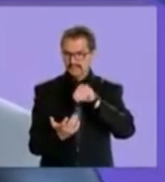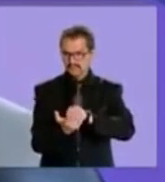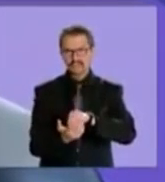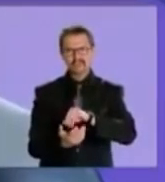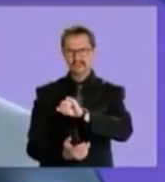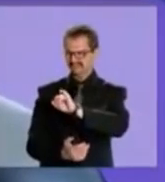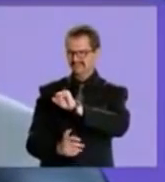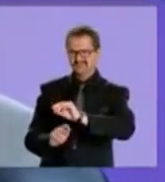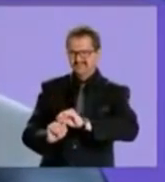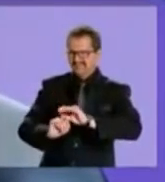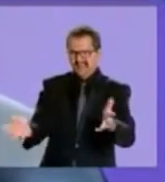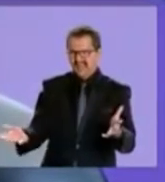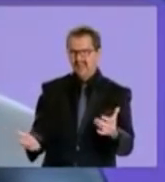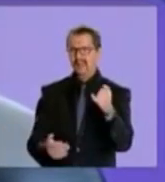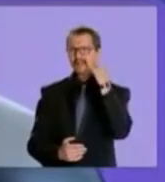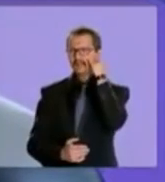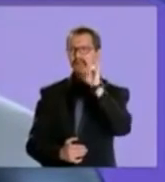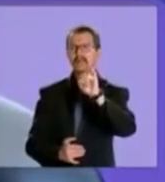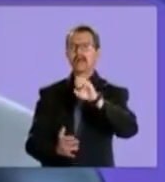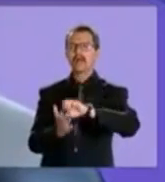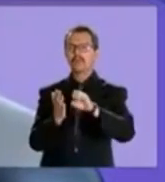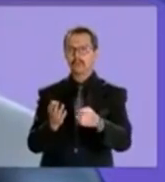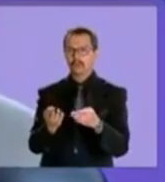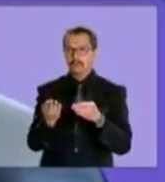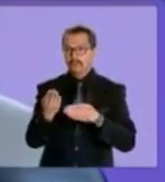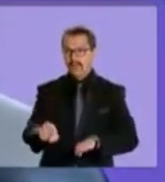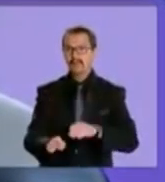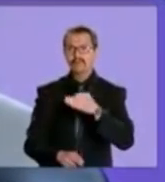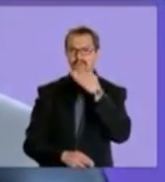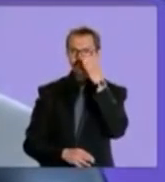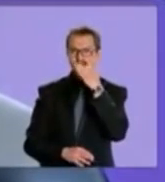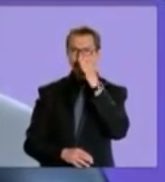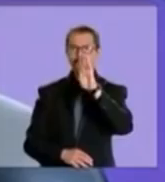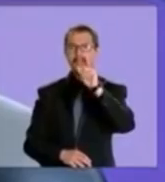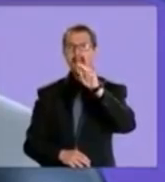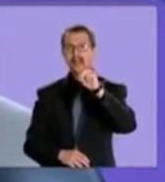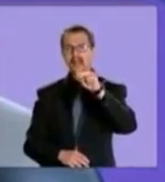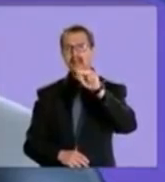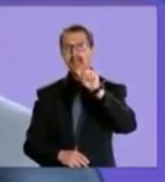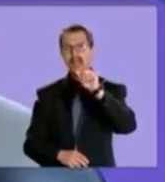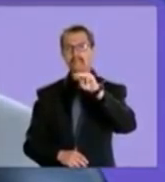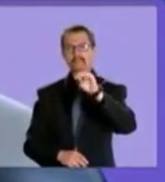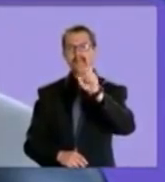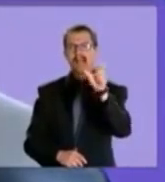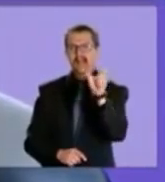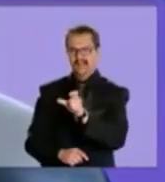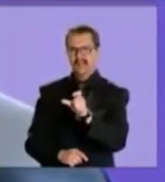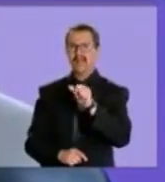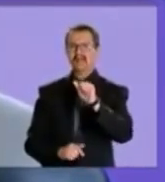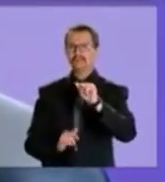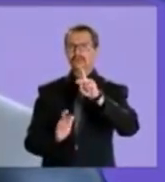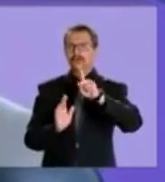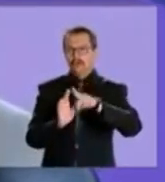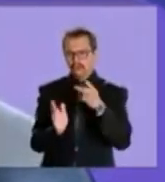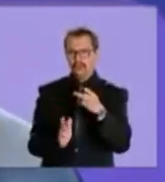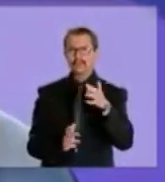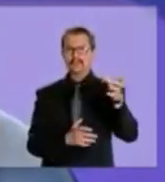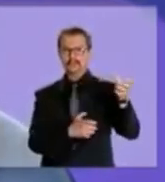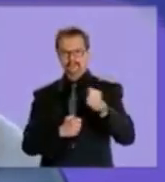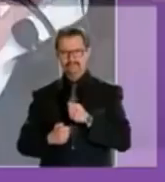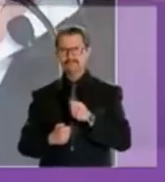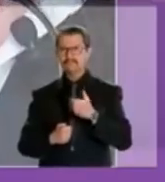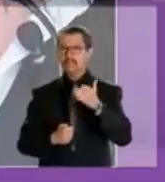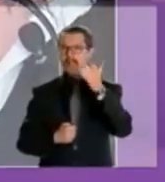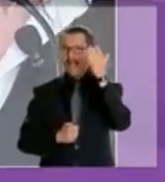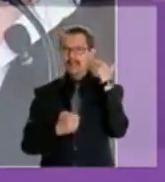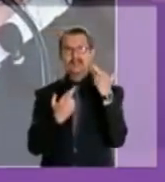banamex se los entregamos hablando de una expropiación banca